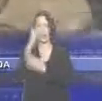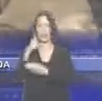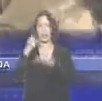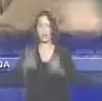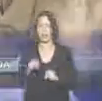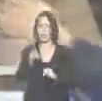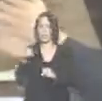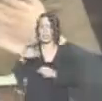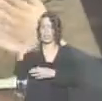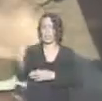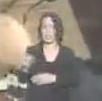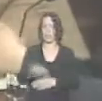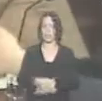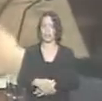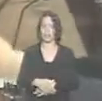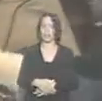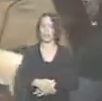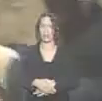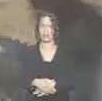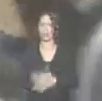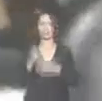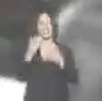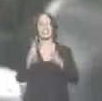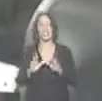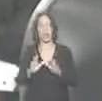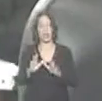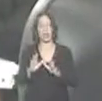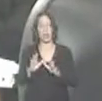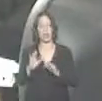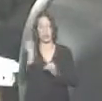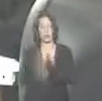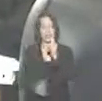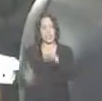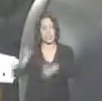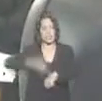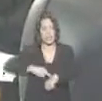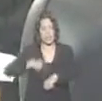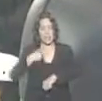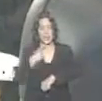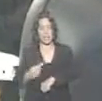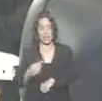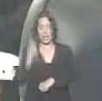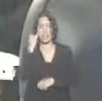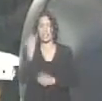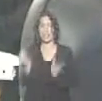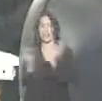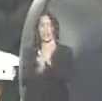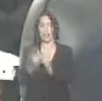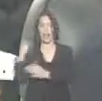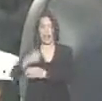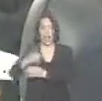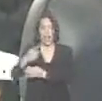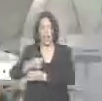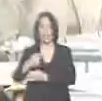de la vista. Ya le voy a decir por última vez que si me señala nuevamente el secretario, lo saco de la vista.